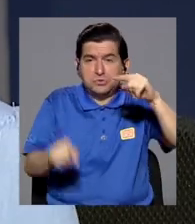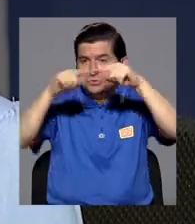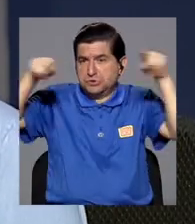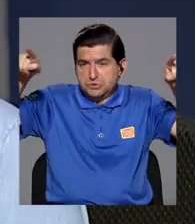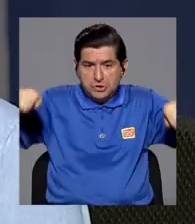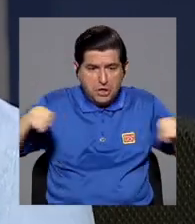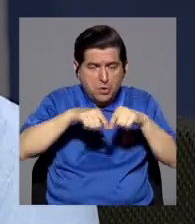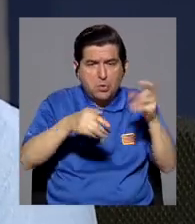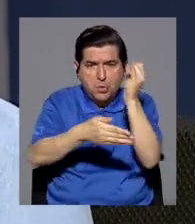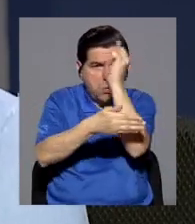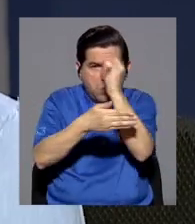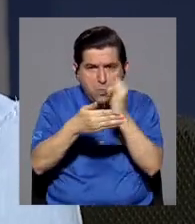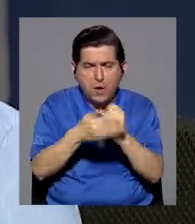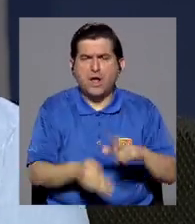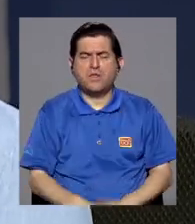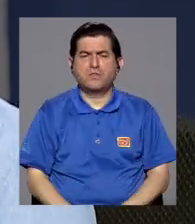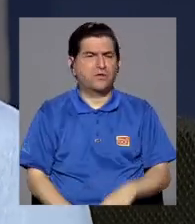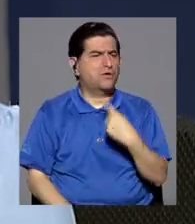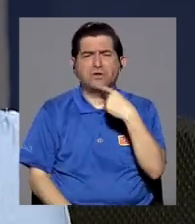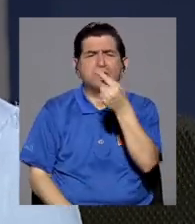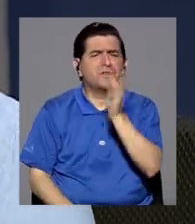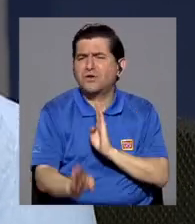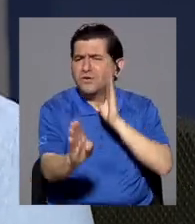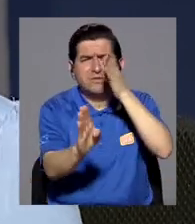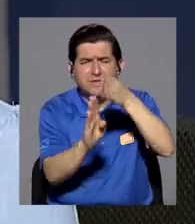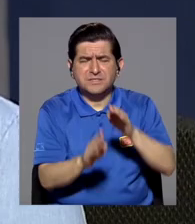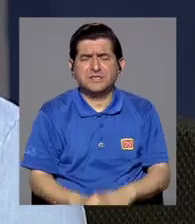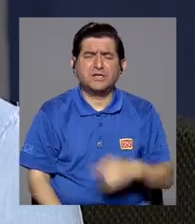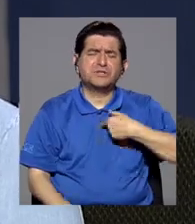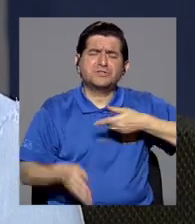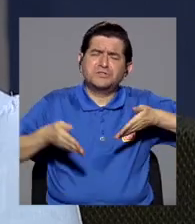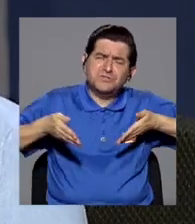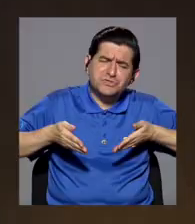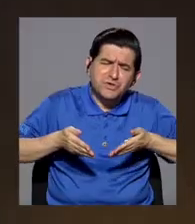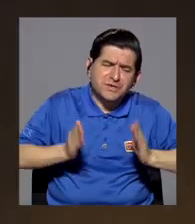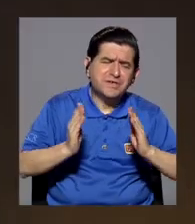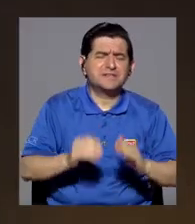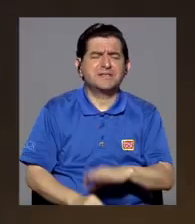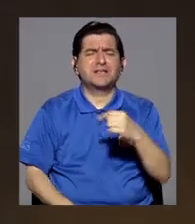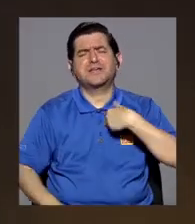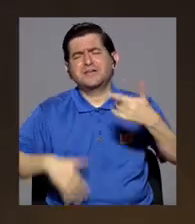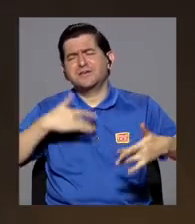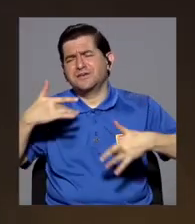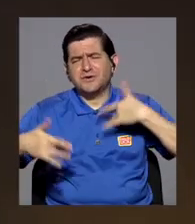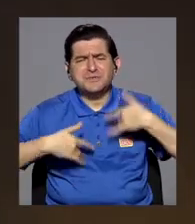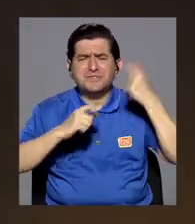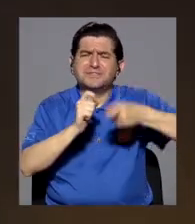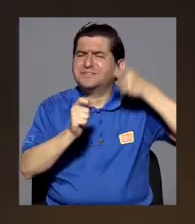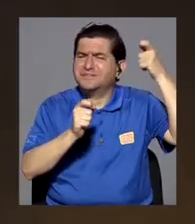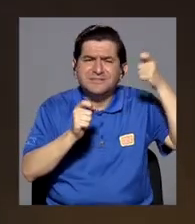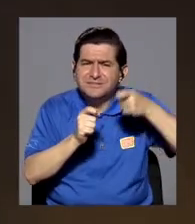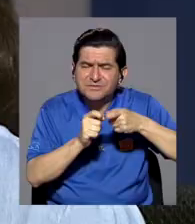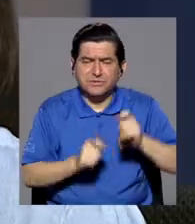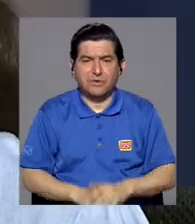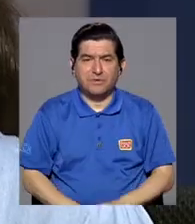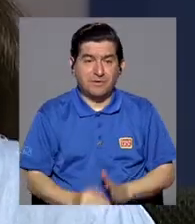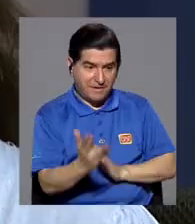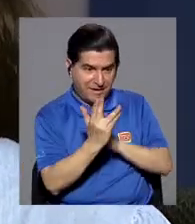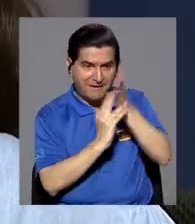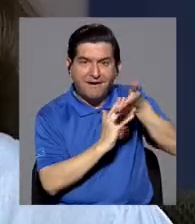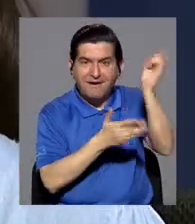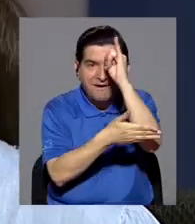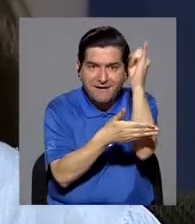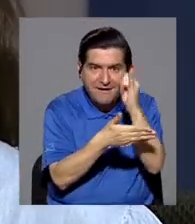cuadro que no necesariamente van a llegar y te van a decir mira en la sien tal y tal lugar y me siento así hasta creo que con el